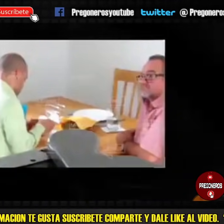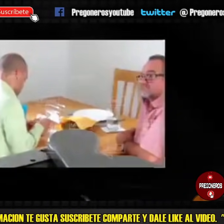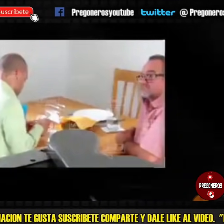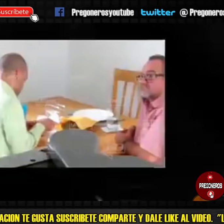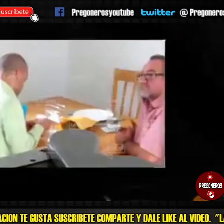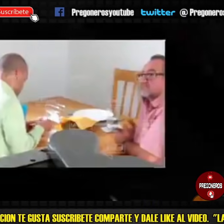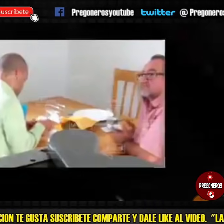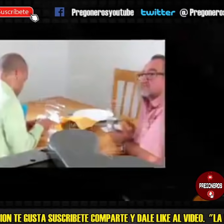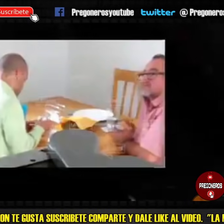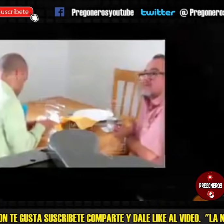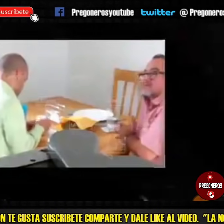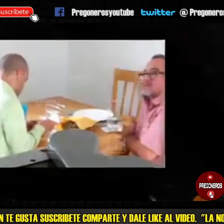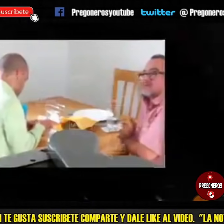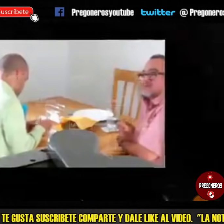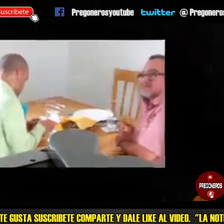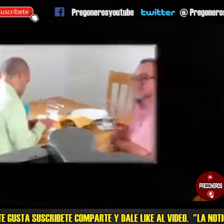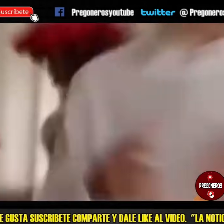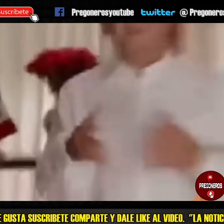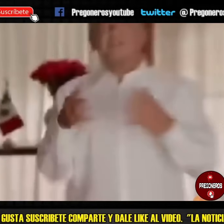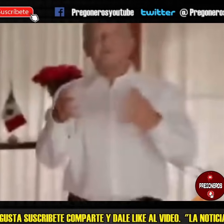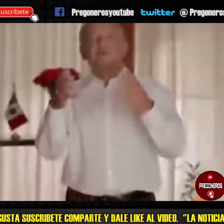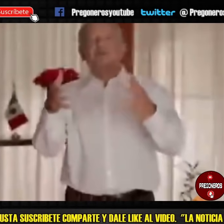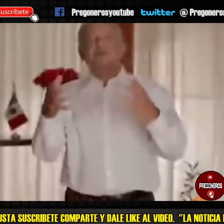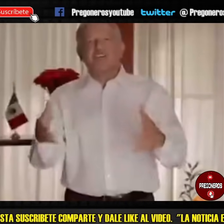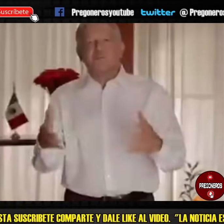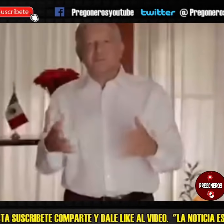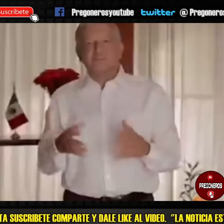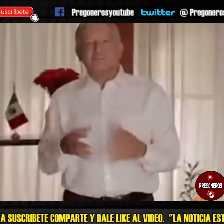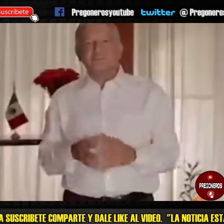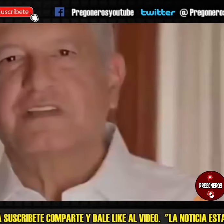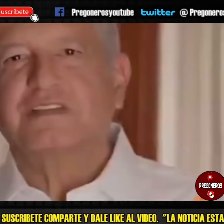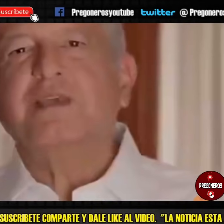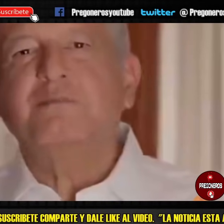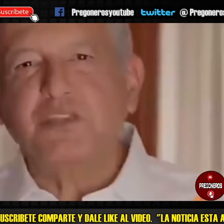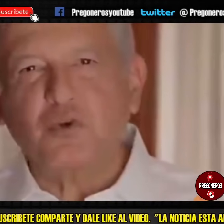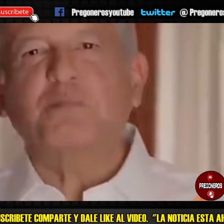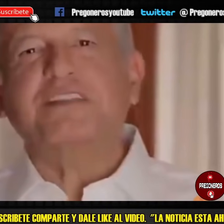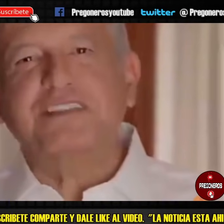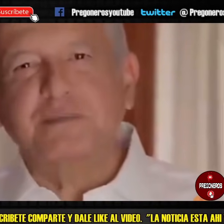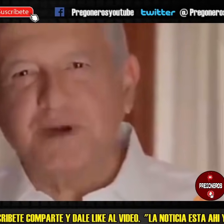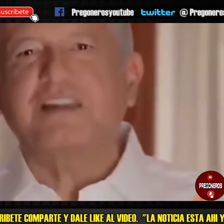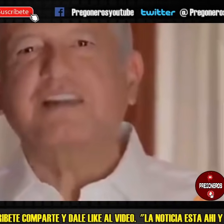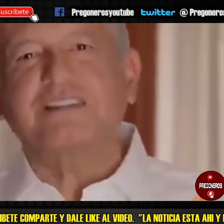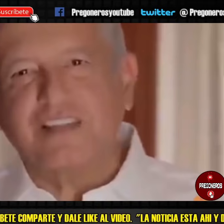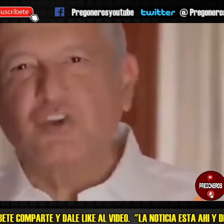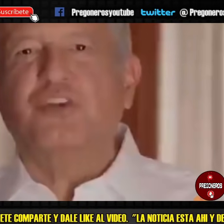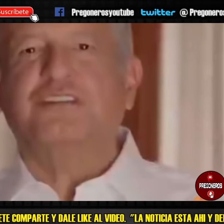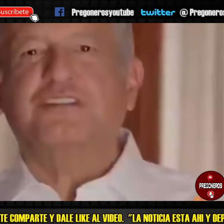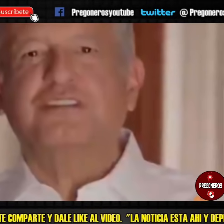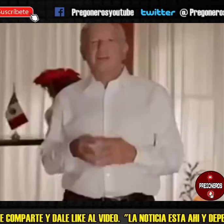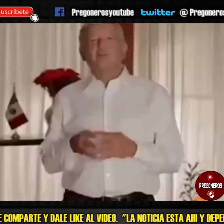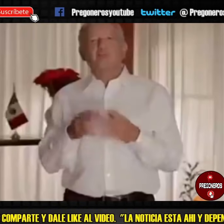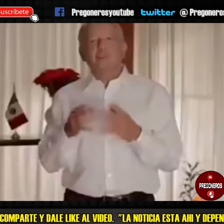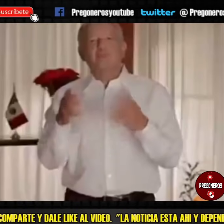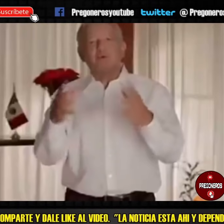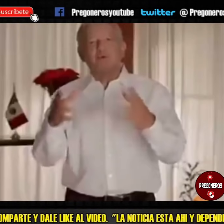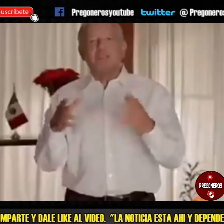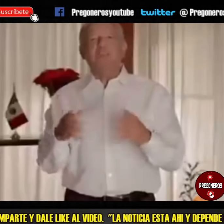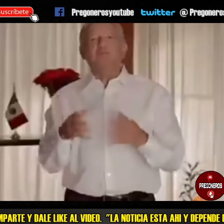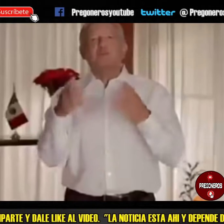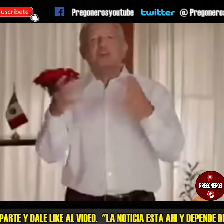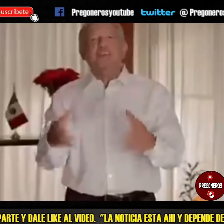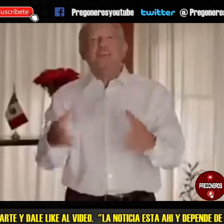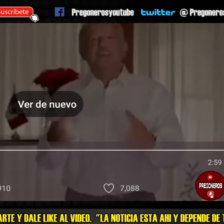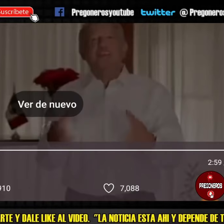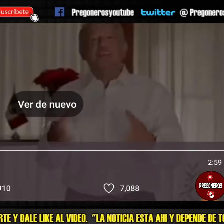Romero le entregó en su casa de Tuxtla Gutiérrez en 2015, año en que Morena participó en su primera elección como partido político, encabezado por Andrés